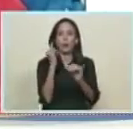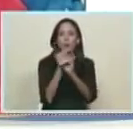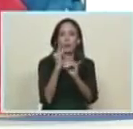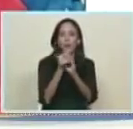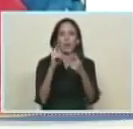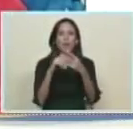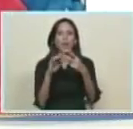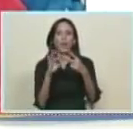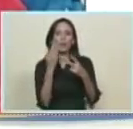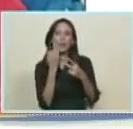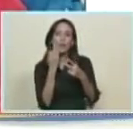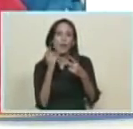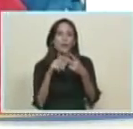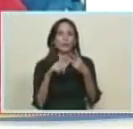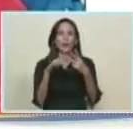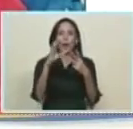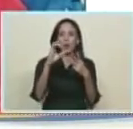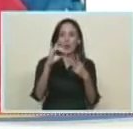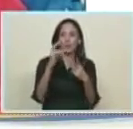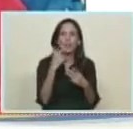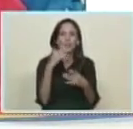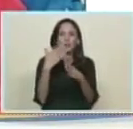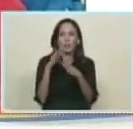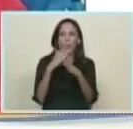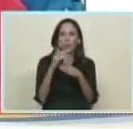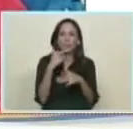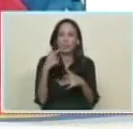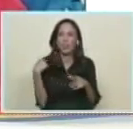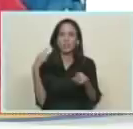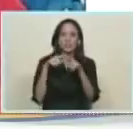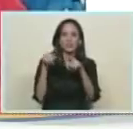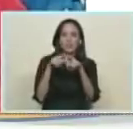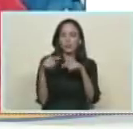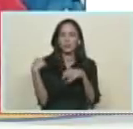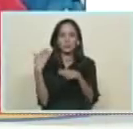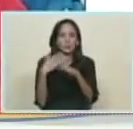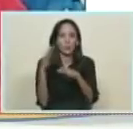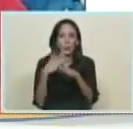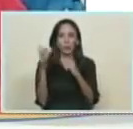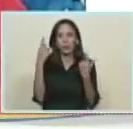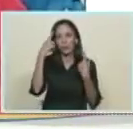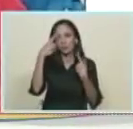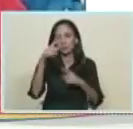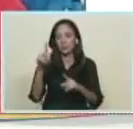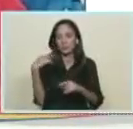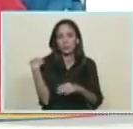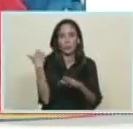digan, lo único que nos importa es avanzar, avanzar y avanzar.